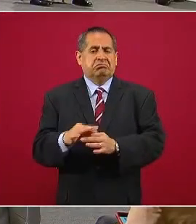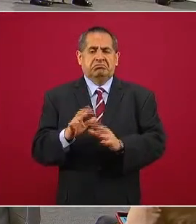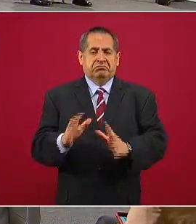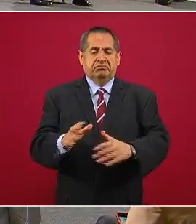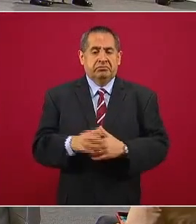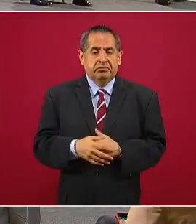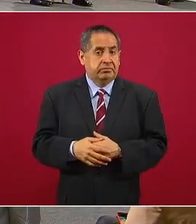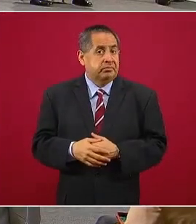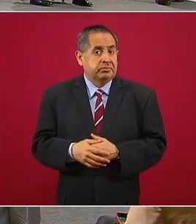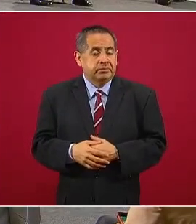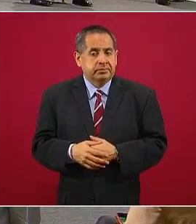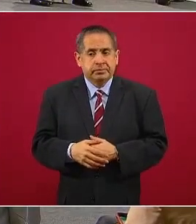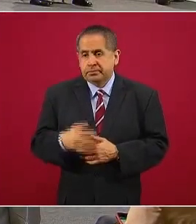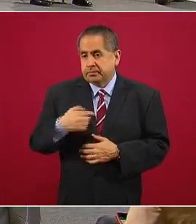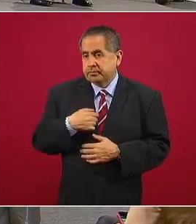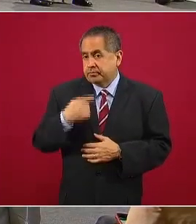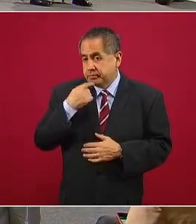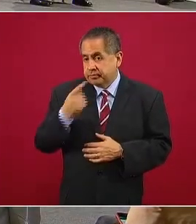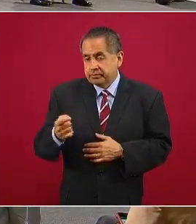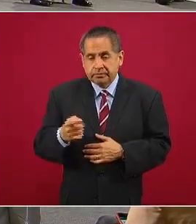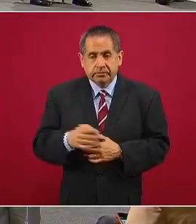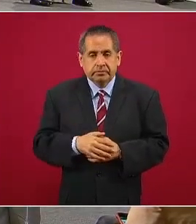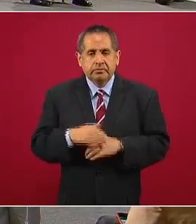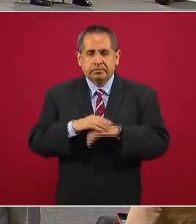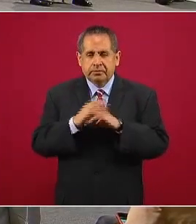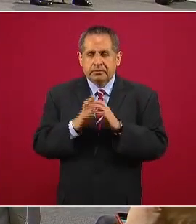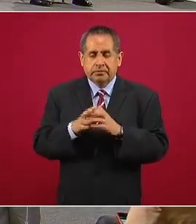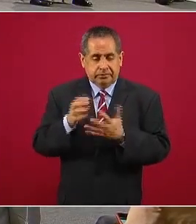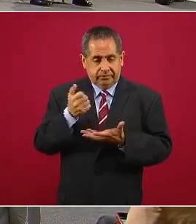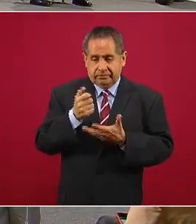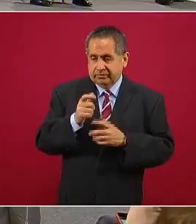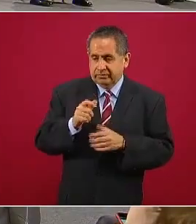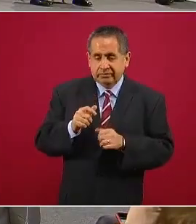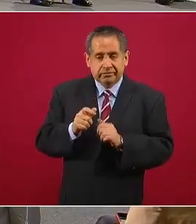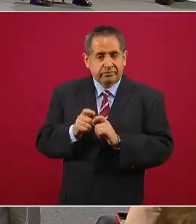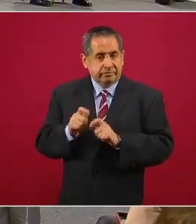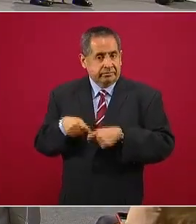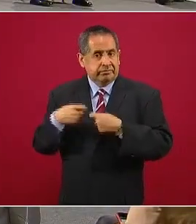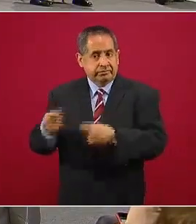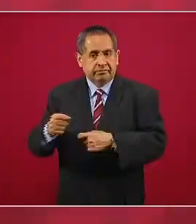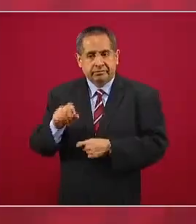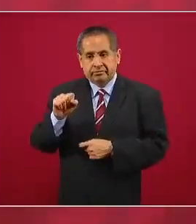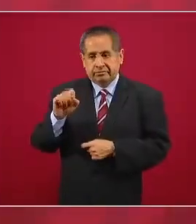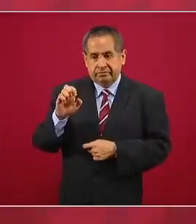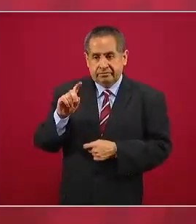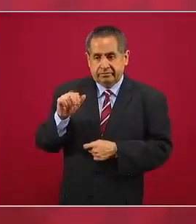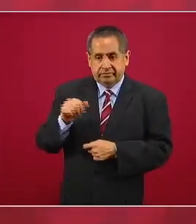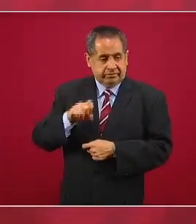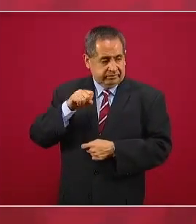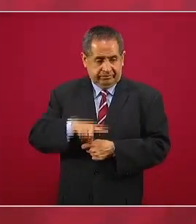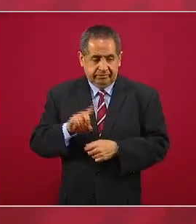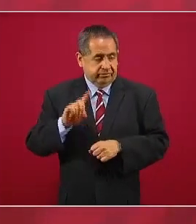porque dije que se entregara el dinero a la defensa ese mismo día.